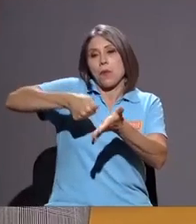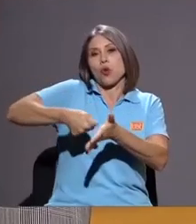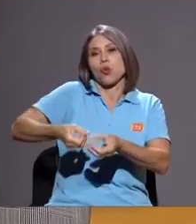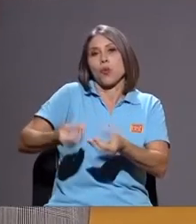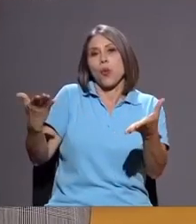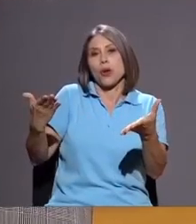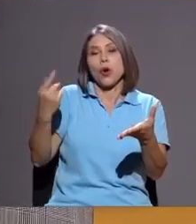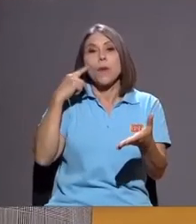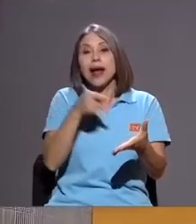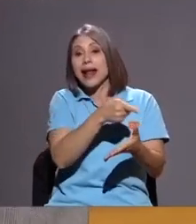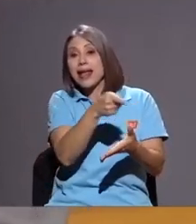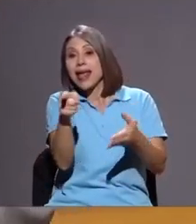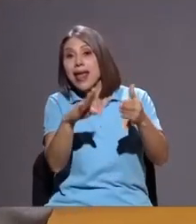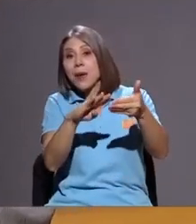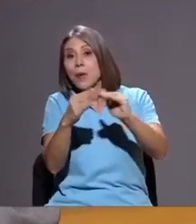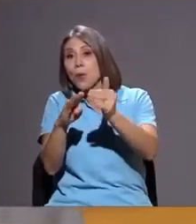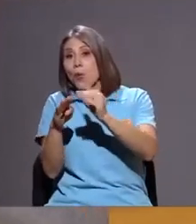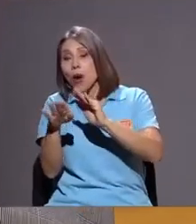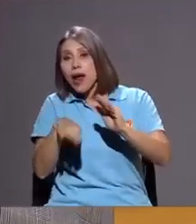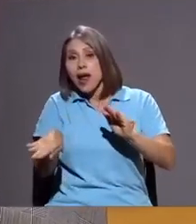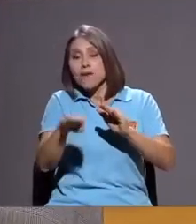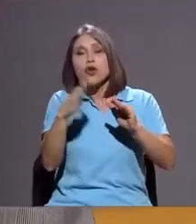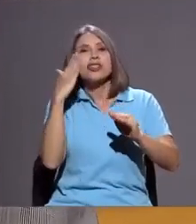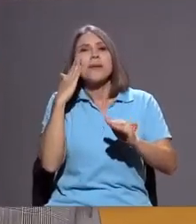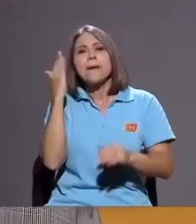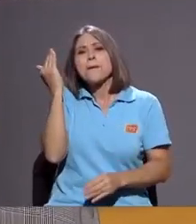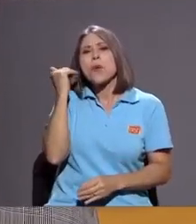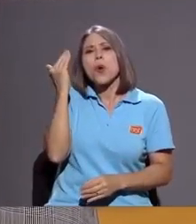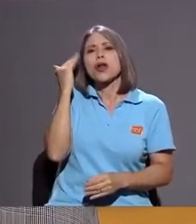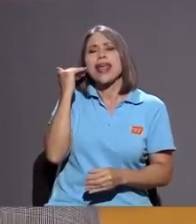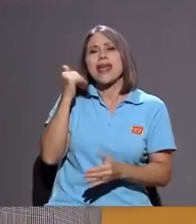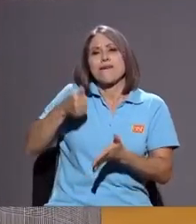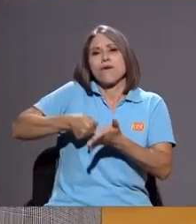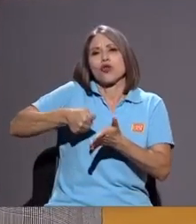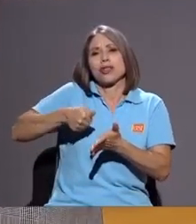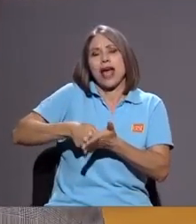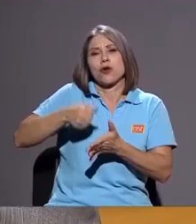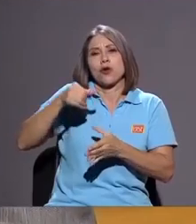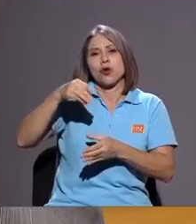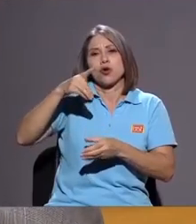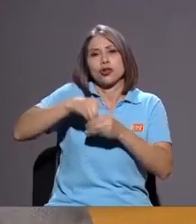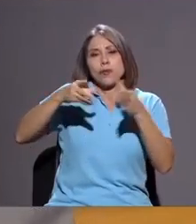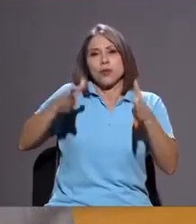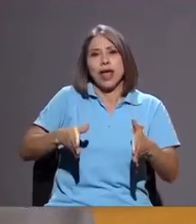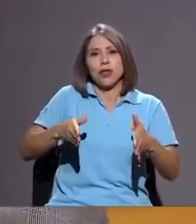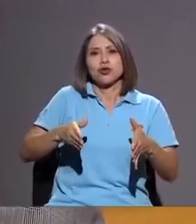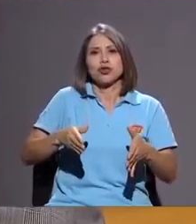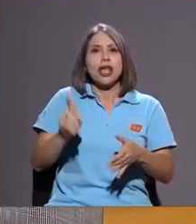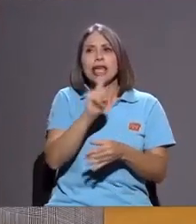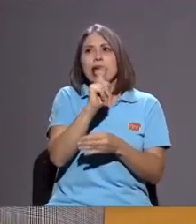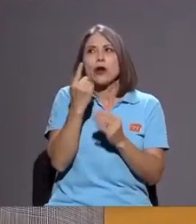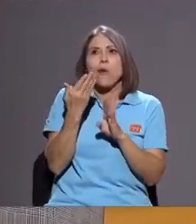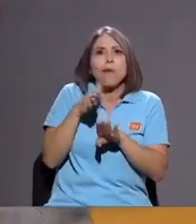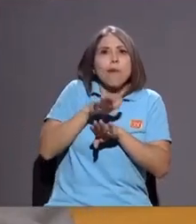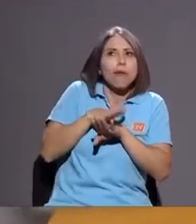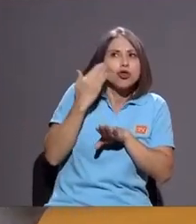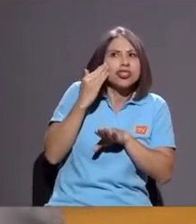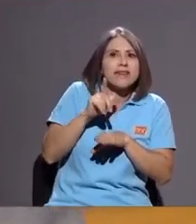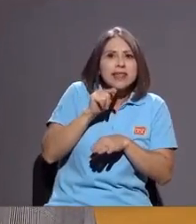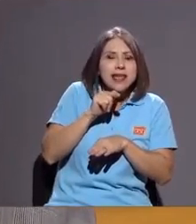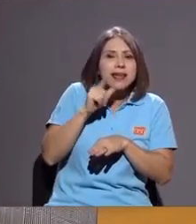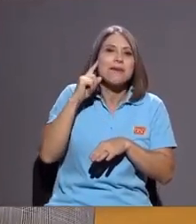el pueblo sepa por quién y o por qué votaron los señores diputados y no se amparen en el anonimato para